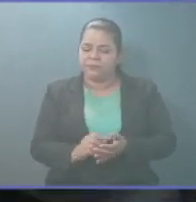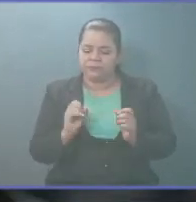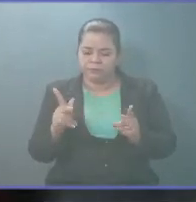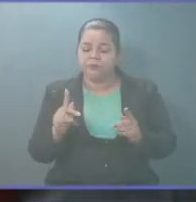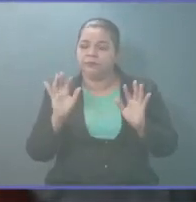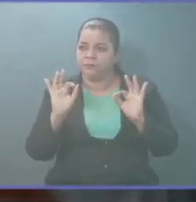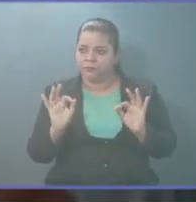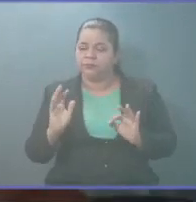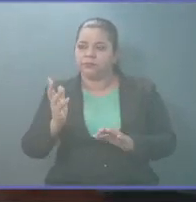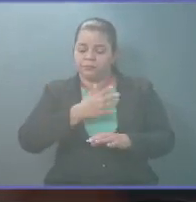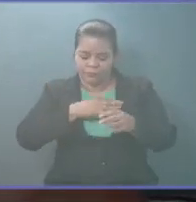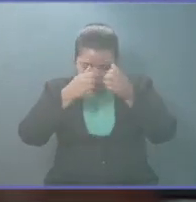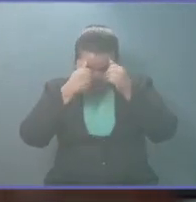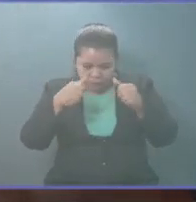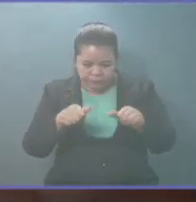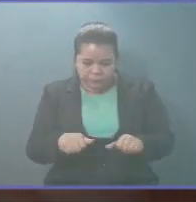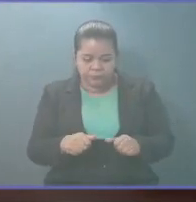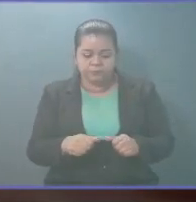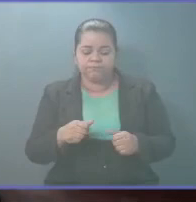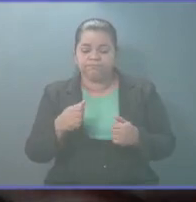Ok.